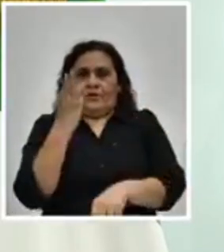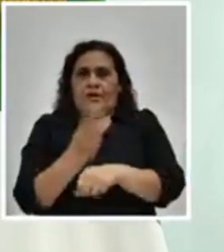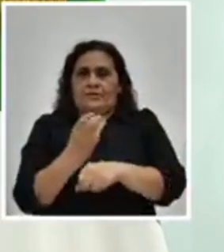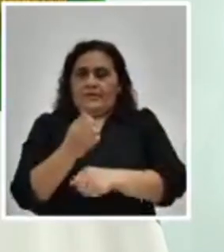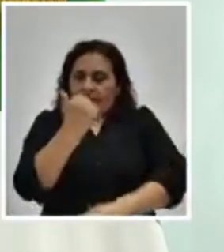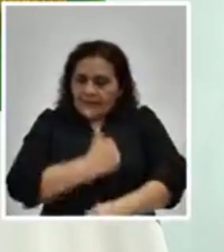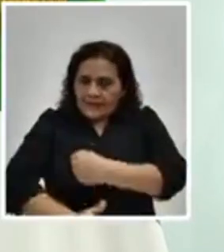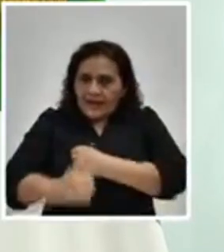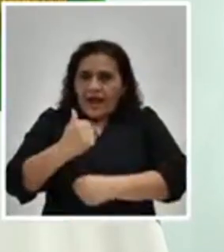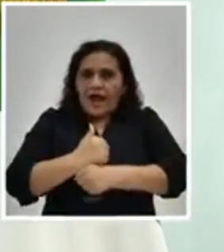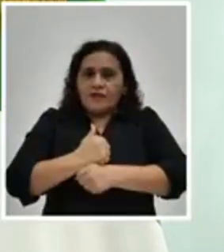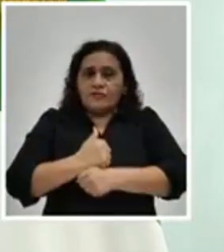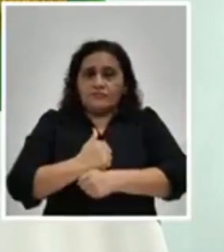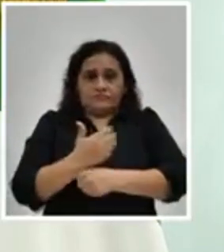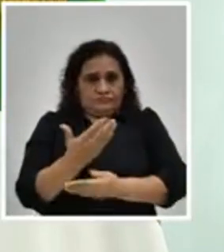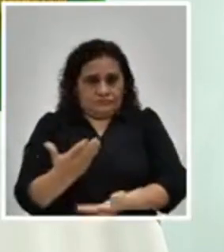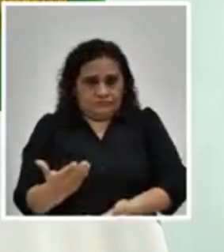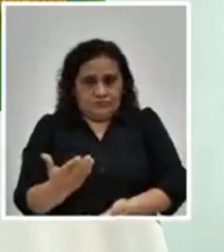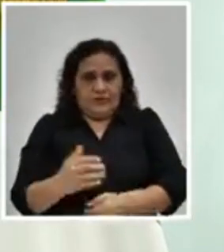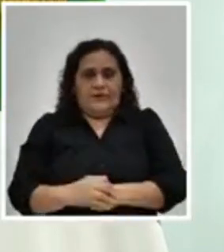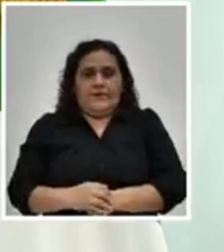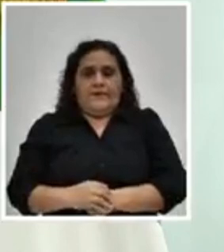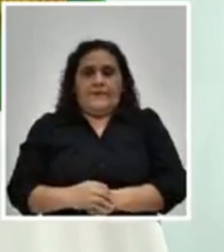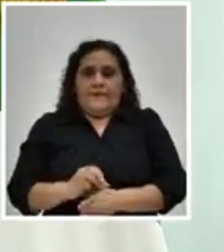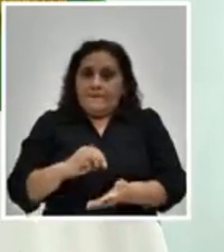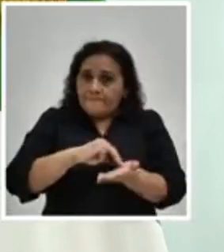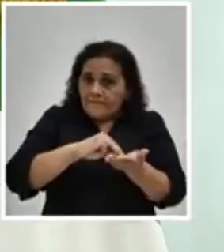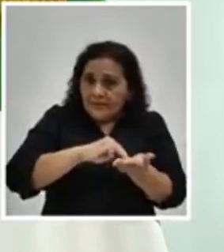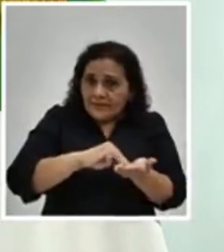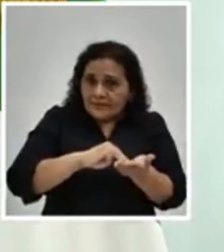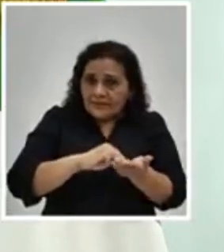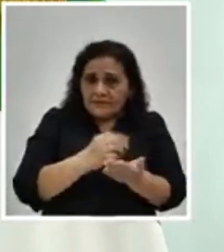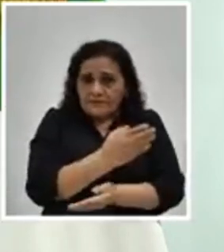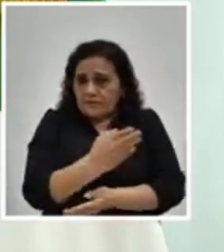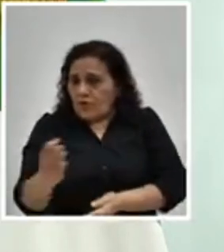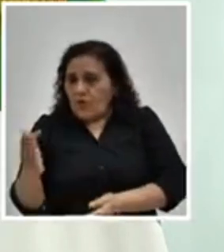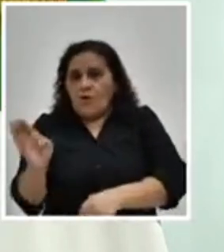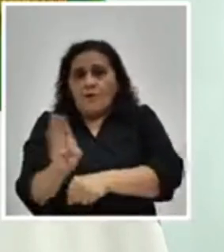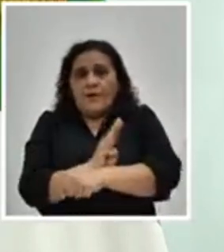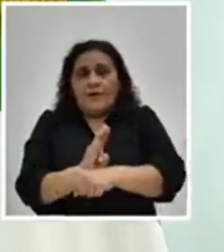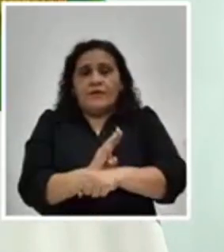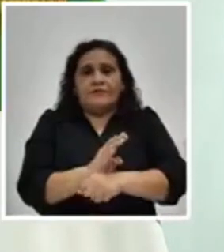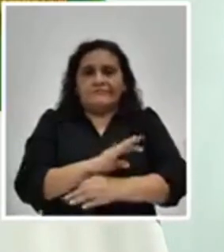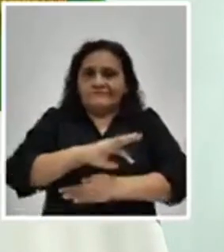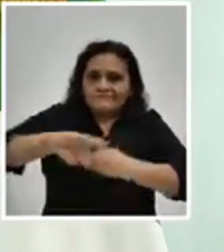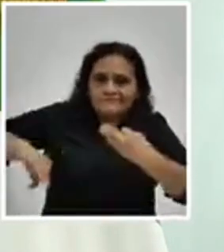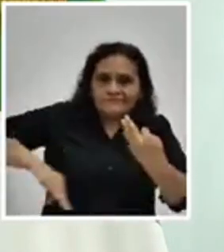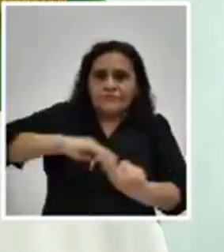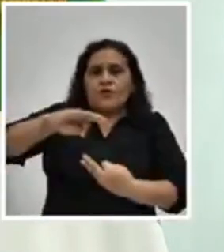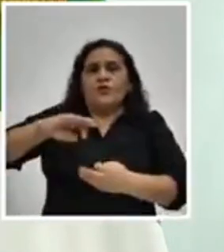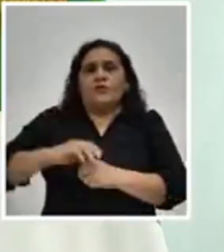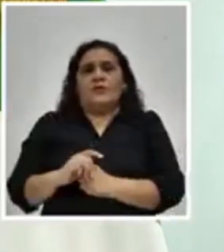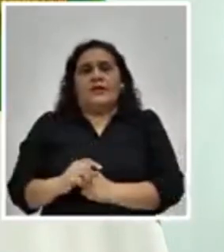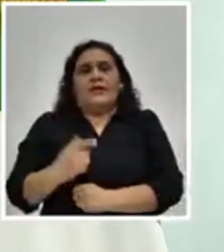administración pública. En medicina general, se beneficiaron a un total de